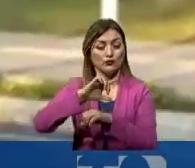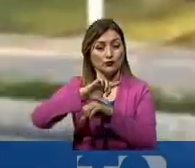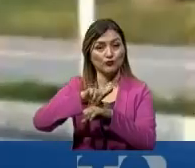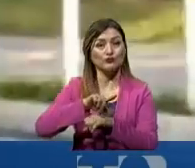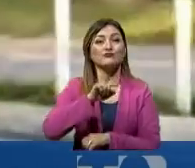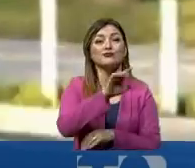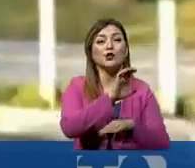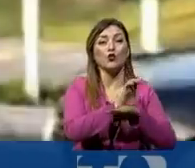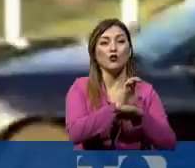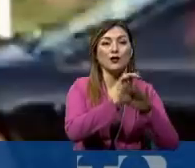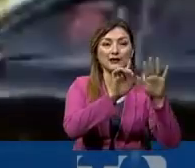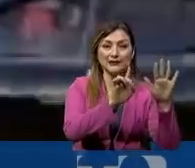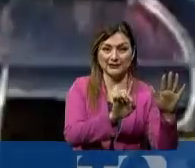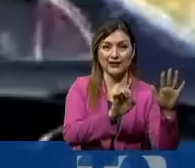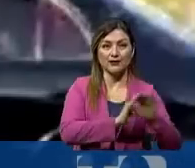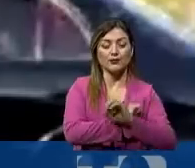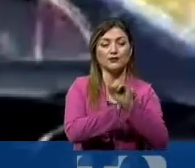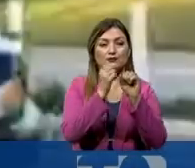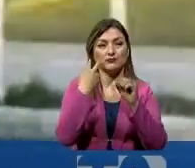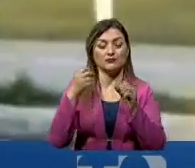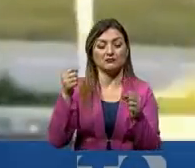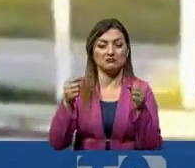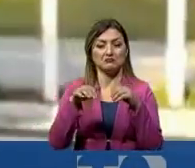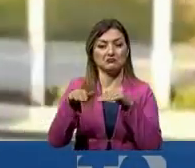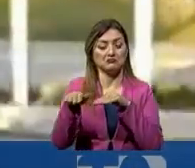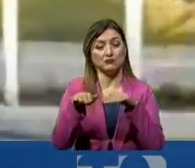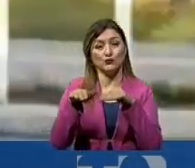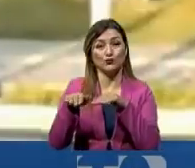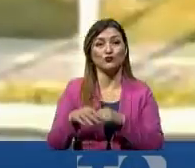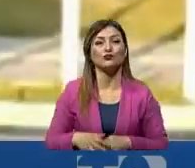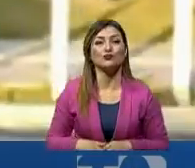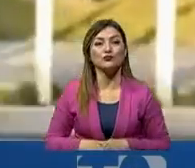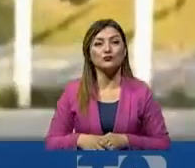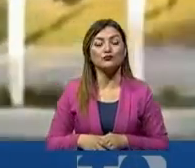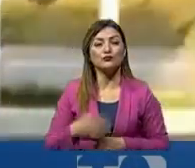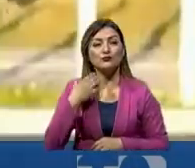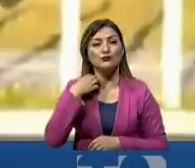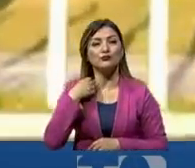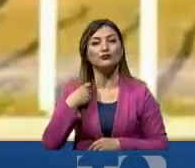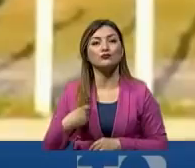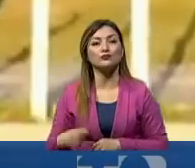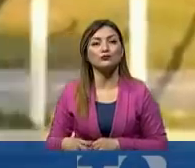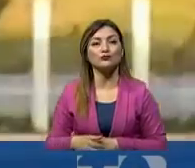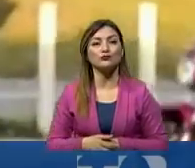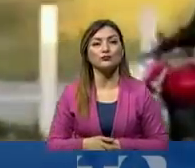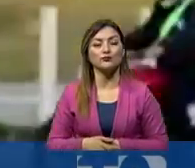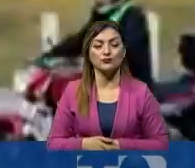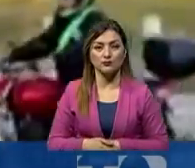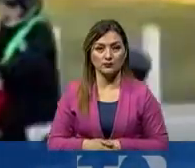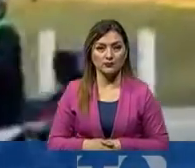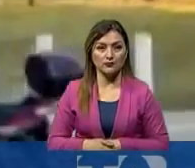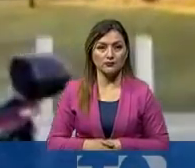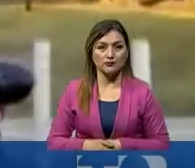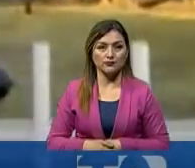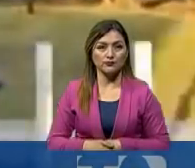5:55 y a esta hora ustedes pueden ver la gran cantidad de movimiento que ya hay en este punto de la ciudad, de la capital de aquí